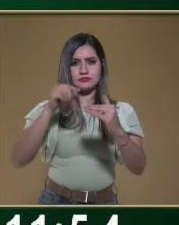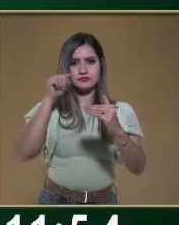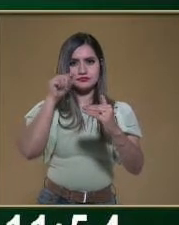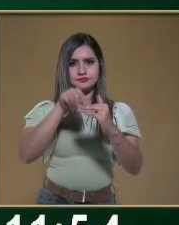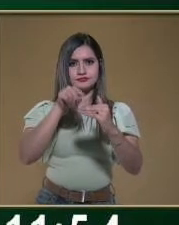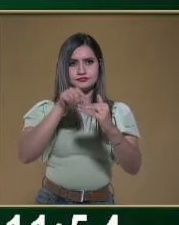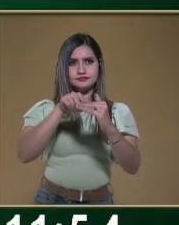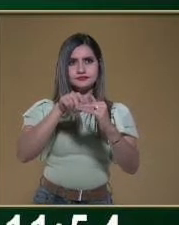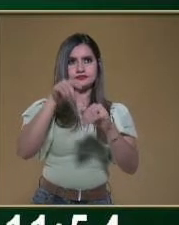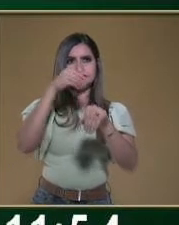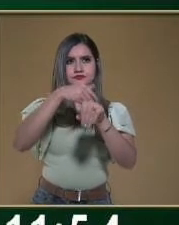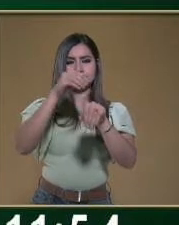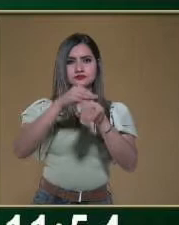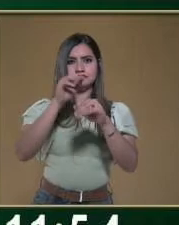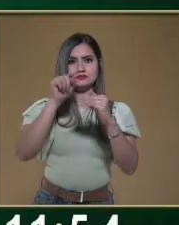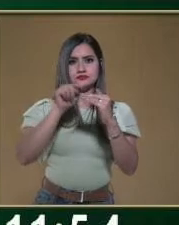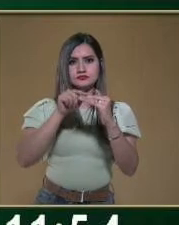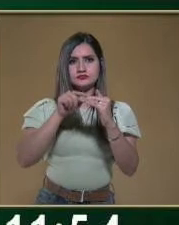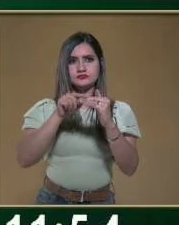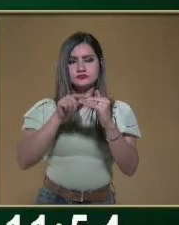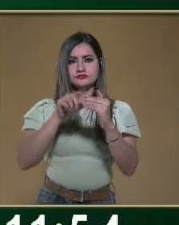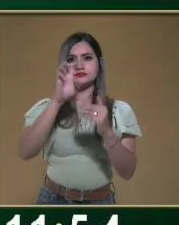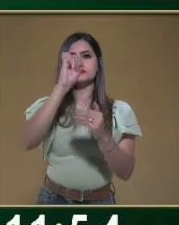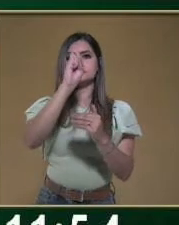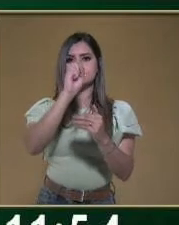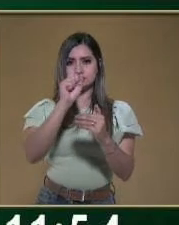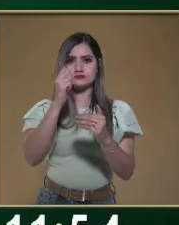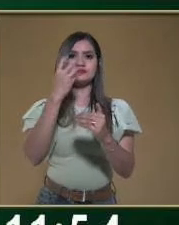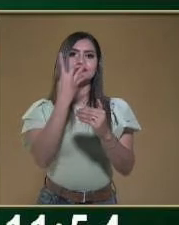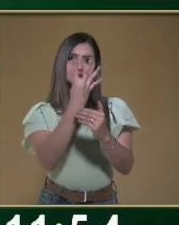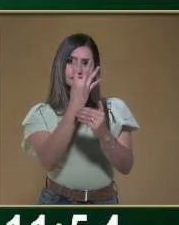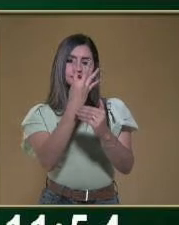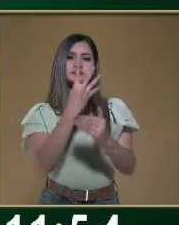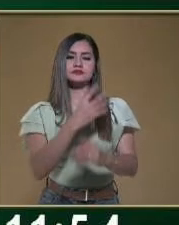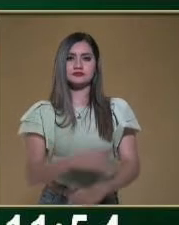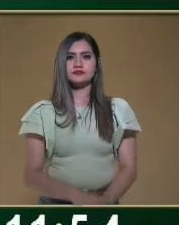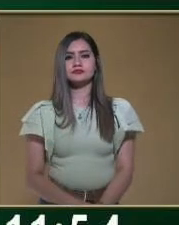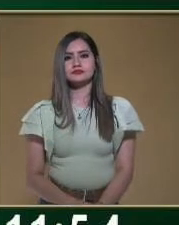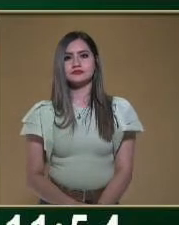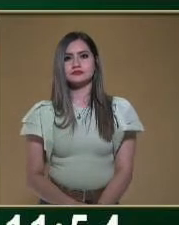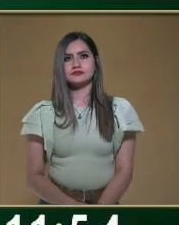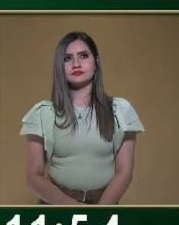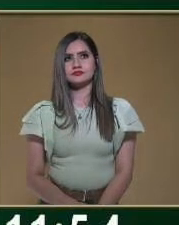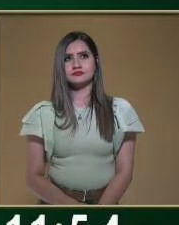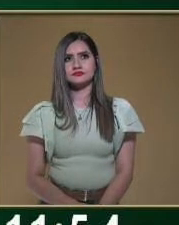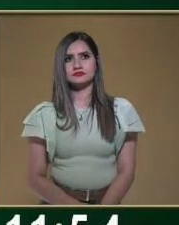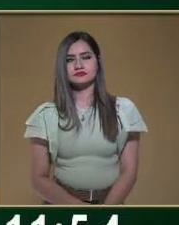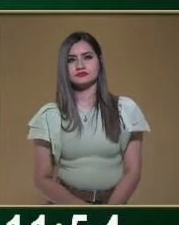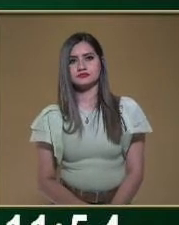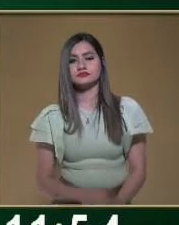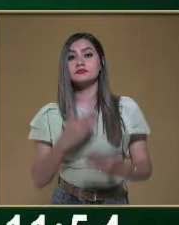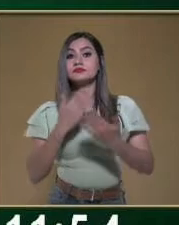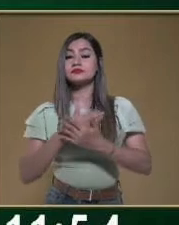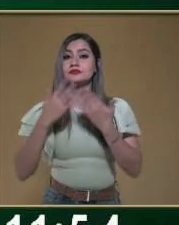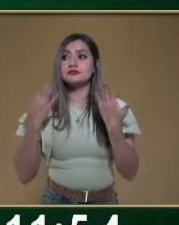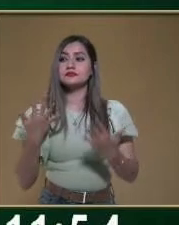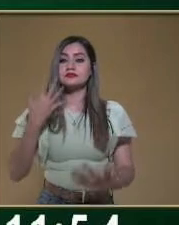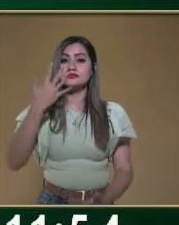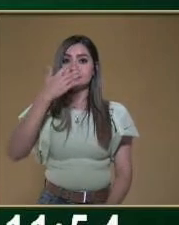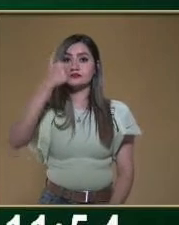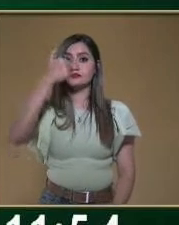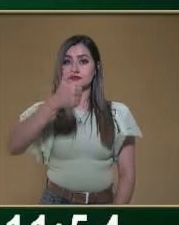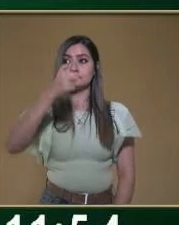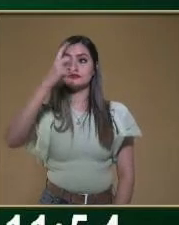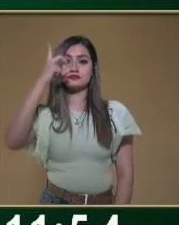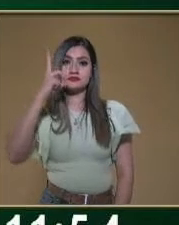y en casa, ¿sí? Llegamos al 64, entonces ya no tengo 5 decenas, ahora tengo 6